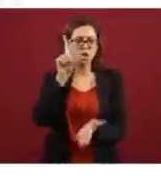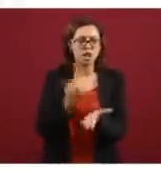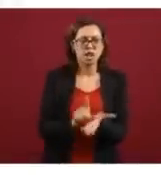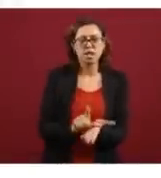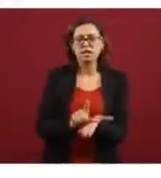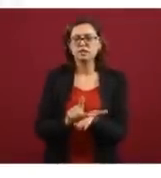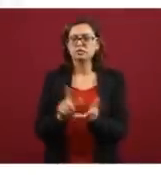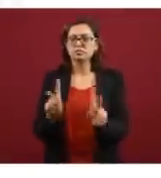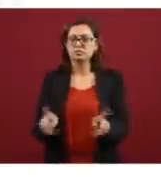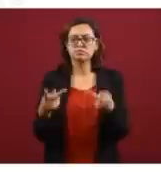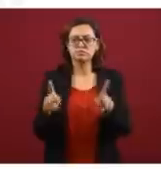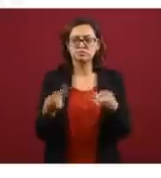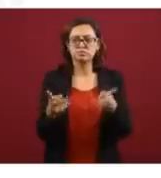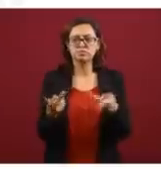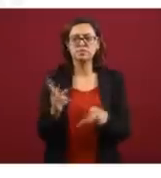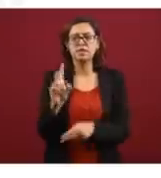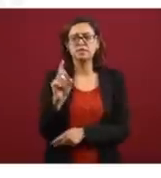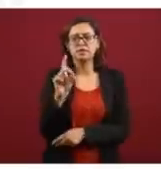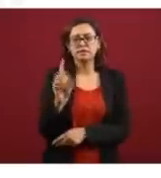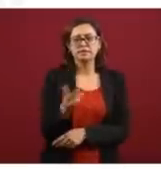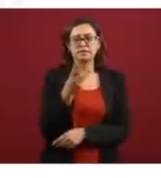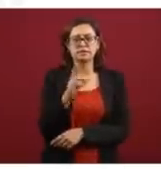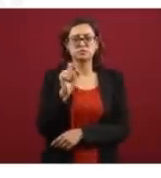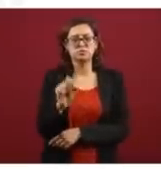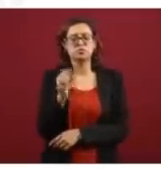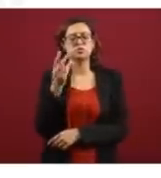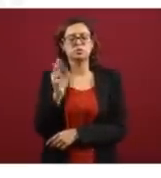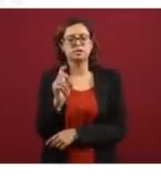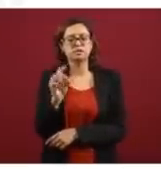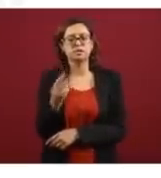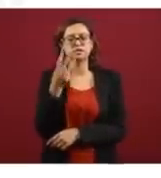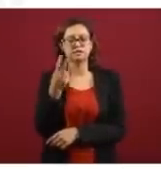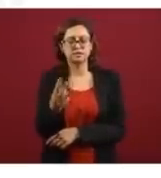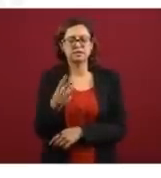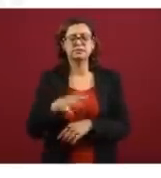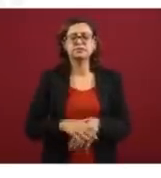público 33.33 de margen por litro, y el